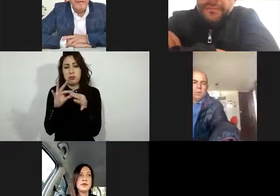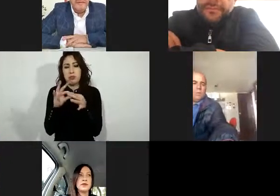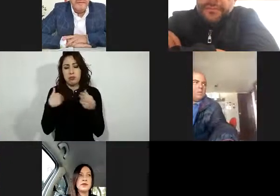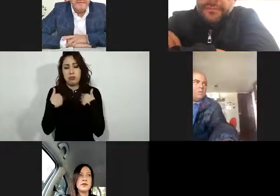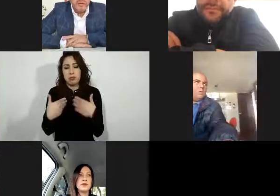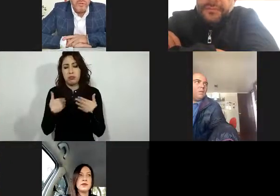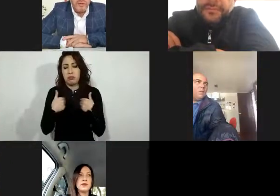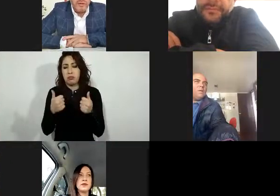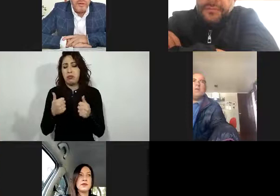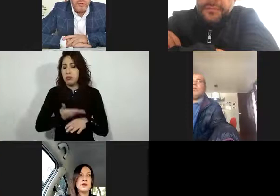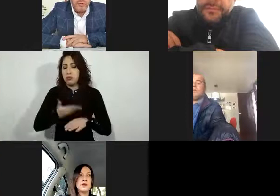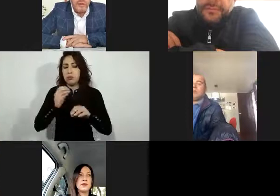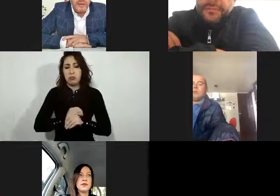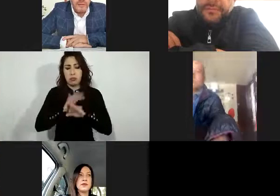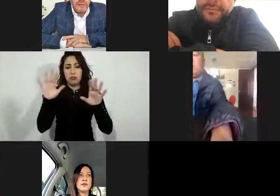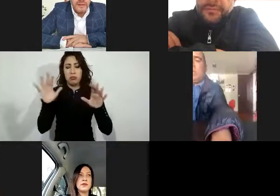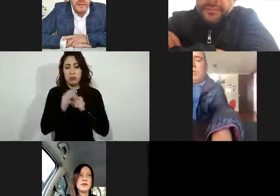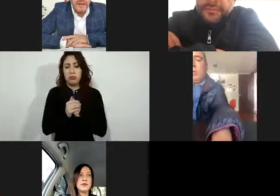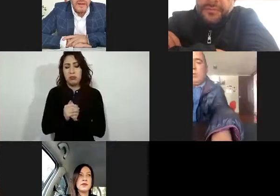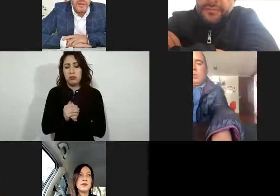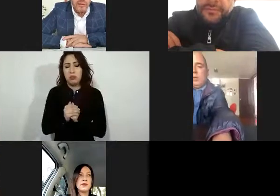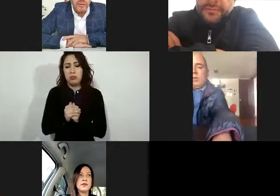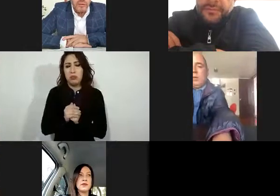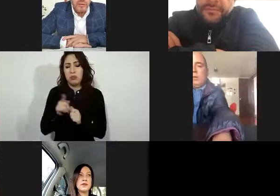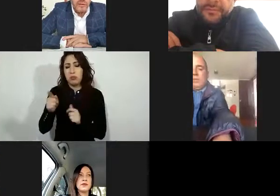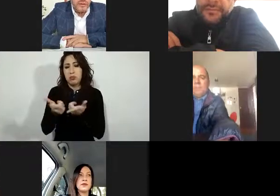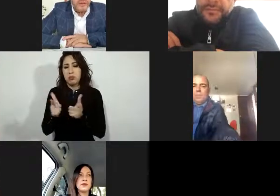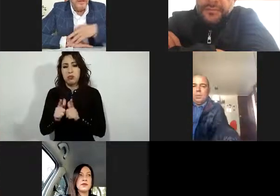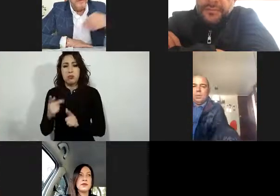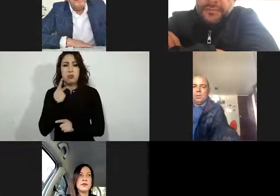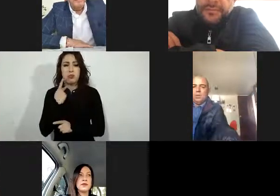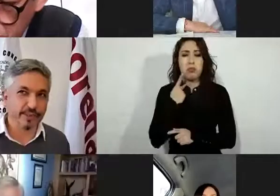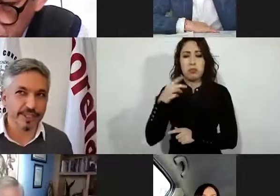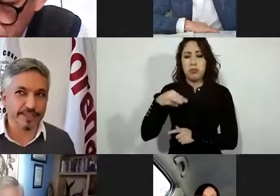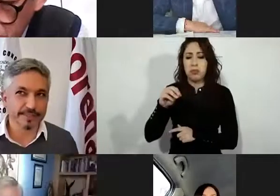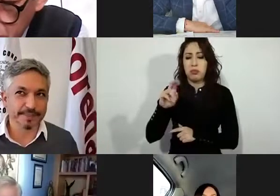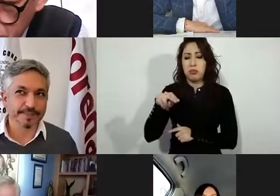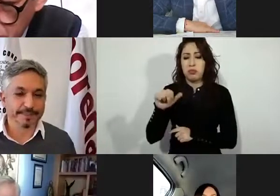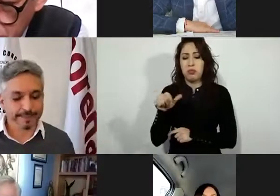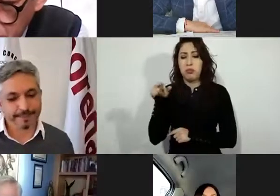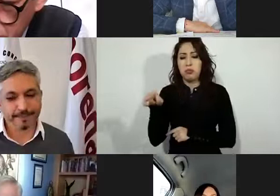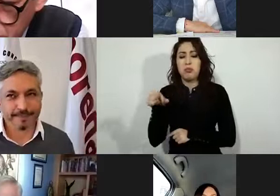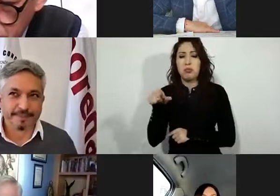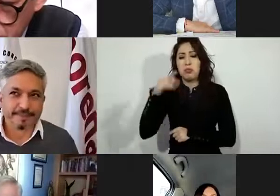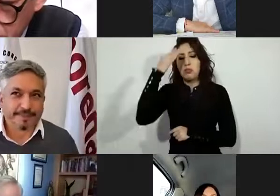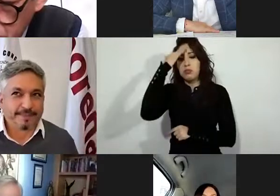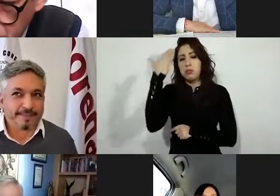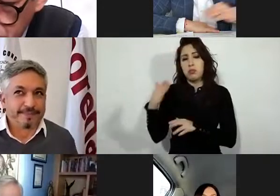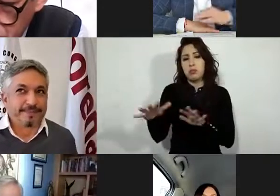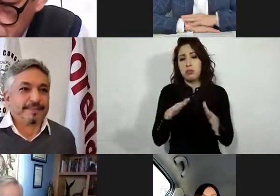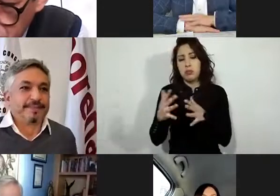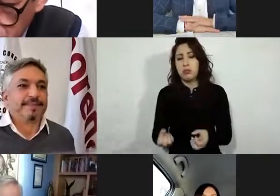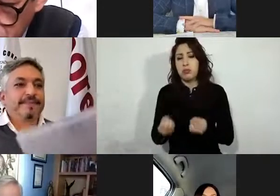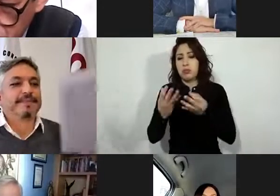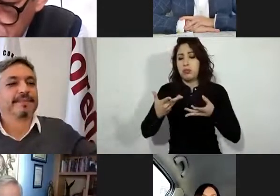propuesta, el grupo mayoritario, con una idea de cómo se tiene que administrar, pero evidentemente actuar con esa institucionalidad